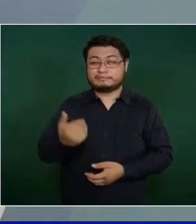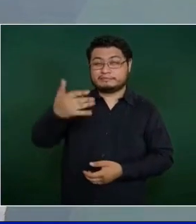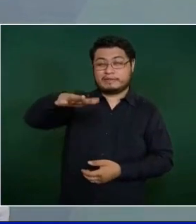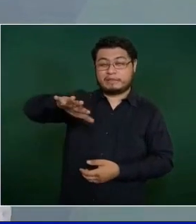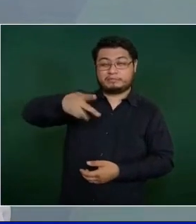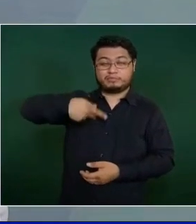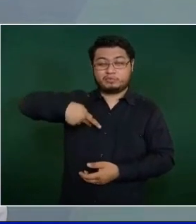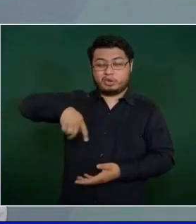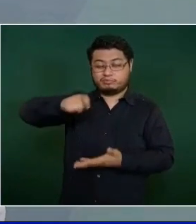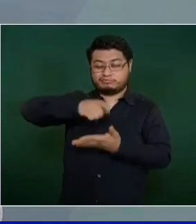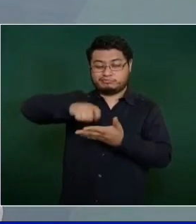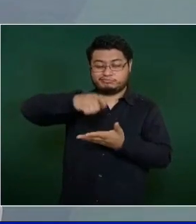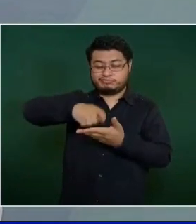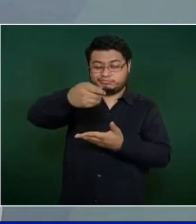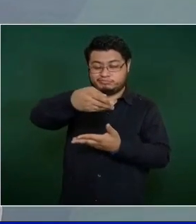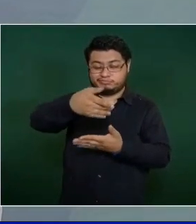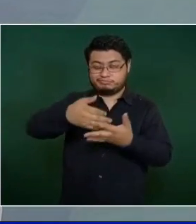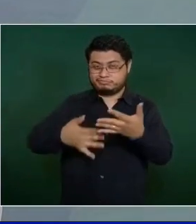articulistas,